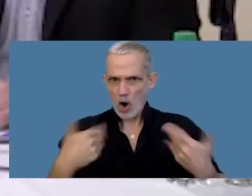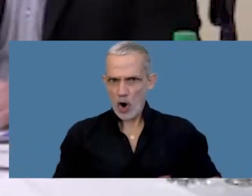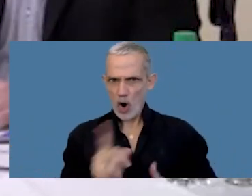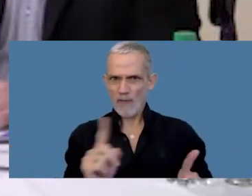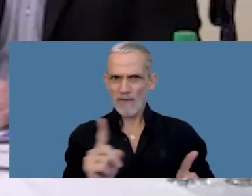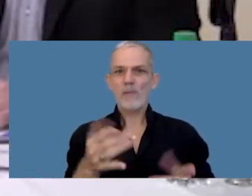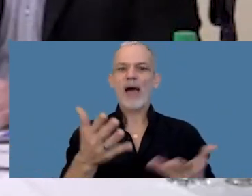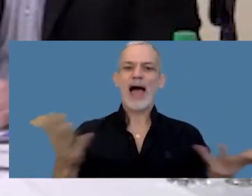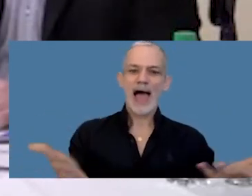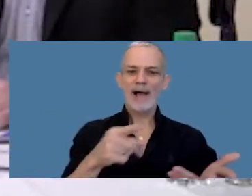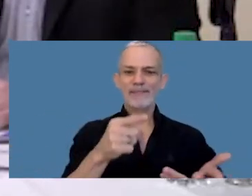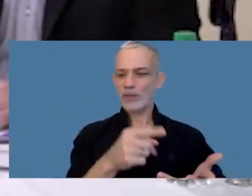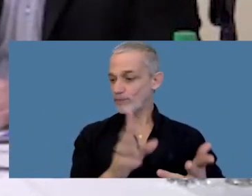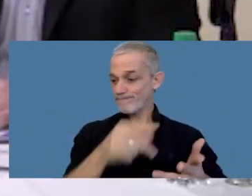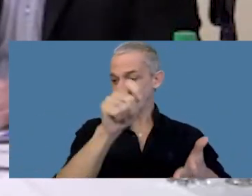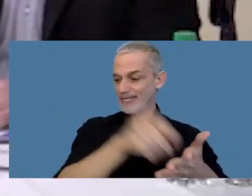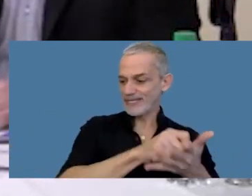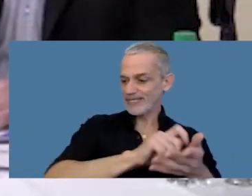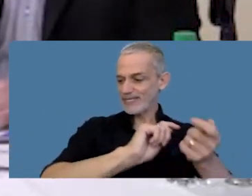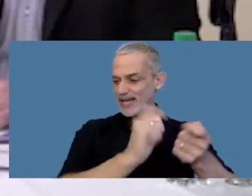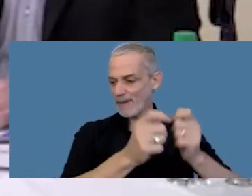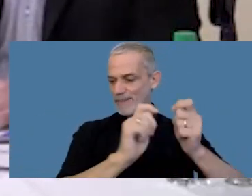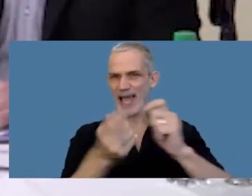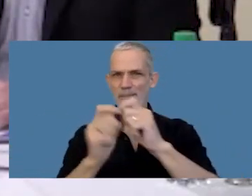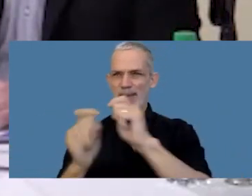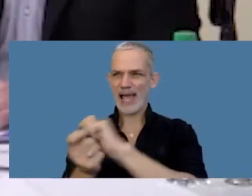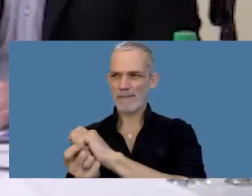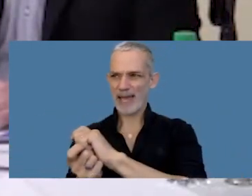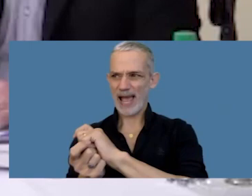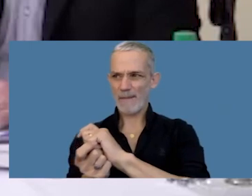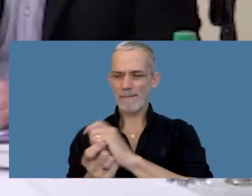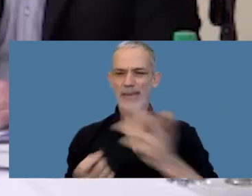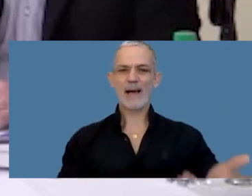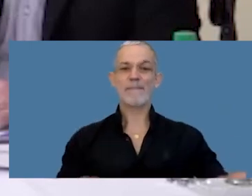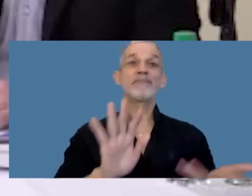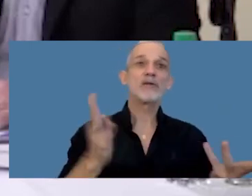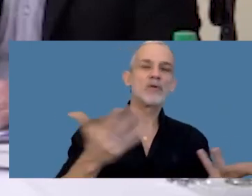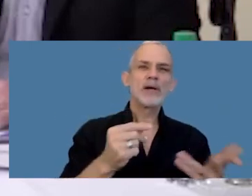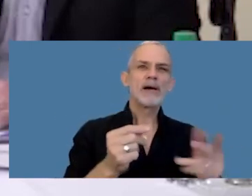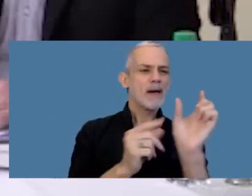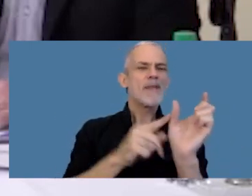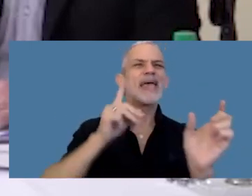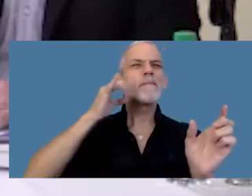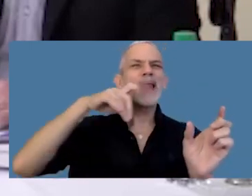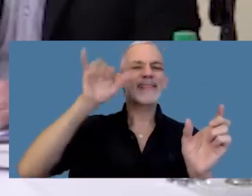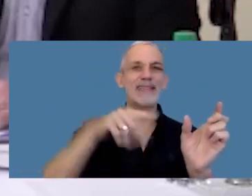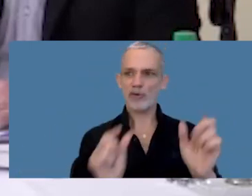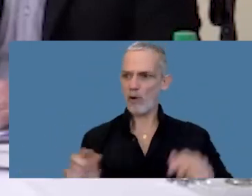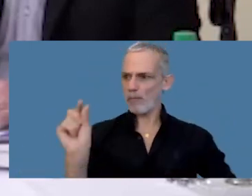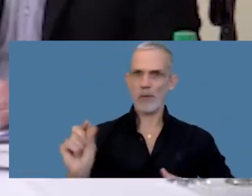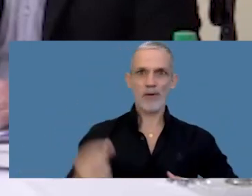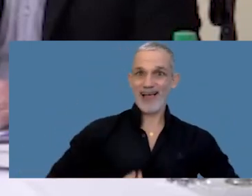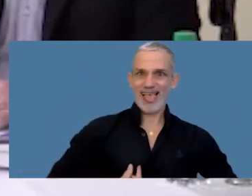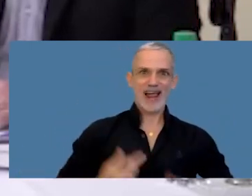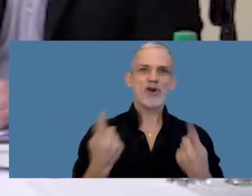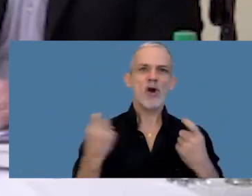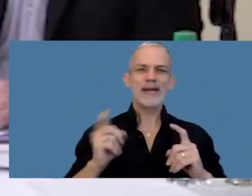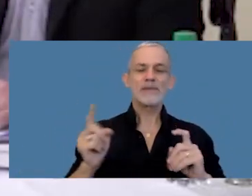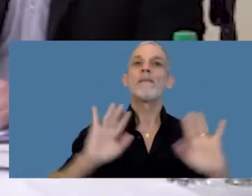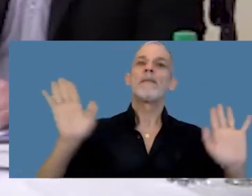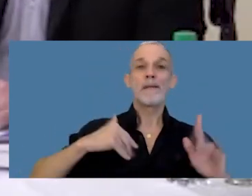recibiendo tachones. O sea, primero se le sacó la implantación, después primero se le sacó seno